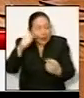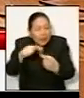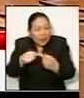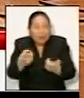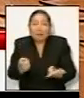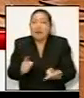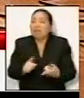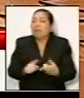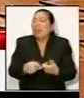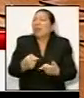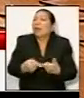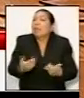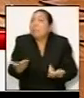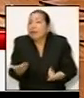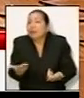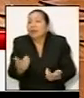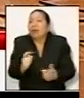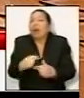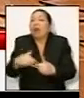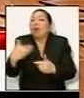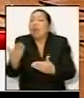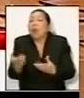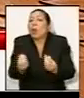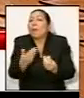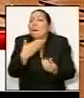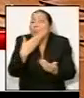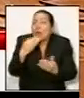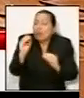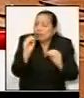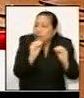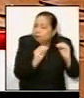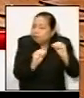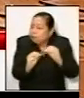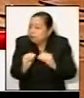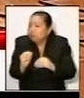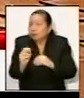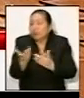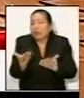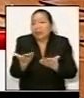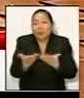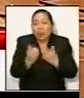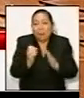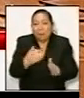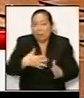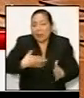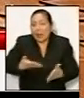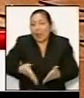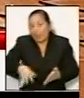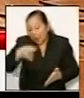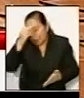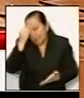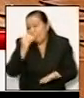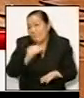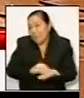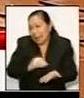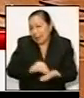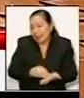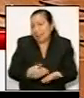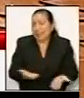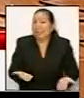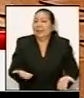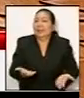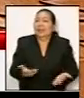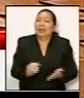que pasa digamos fuera como mejoramos la cara capacidad de nuestros estudiantes para que puedan aprender más y mejor y participar